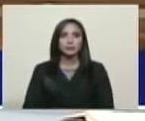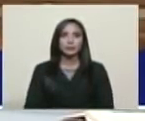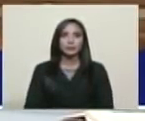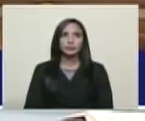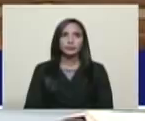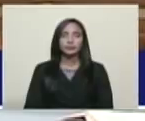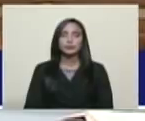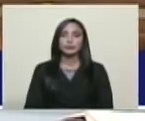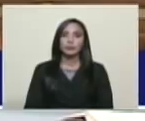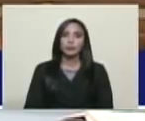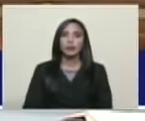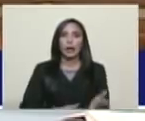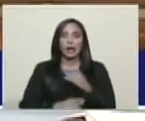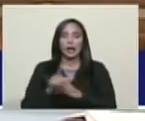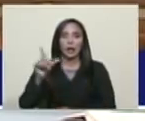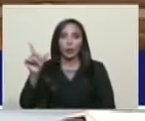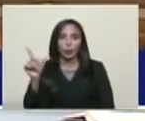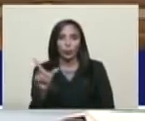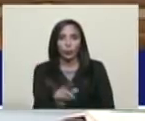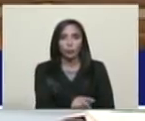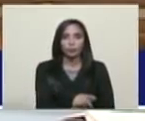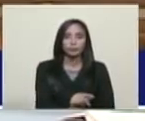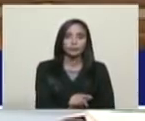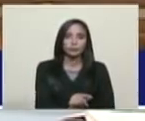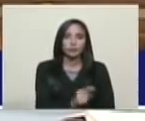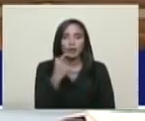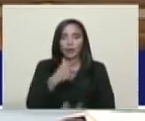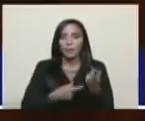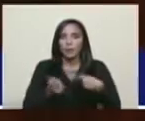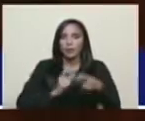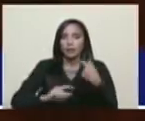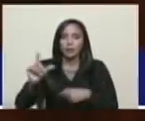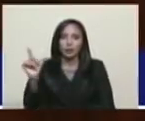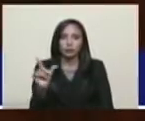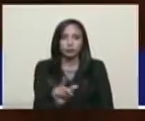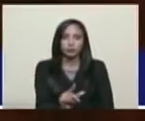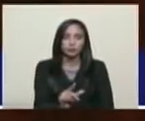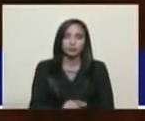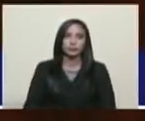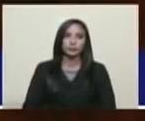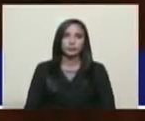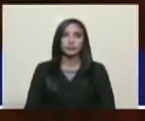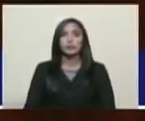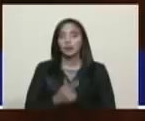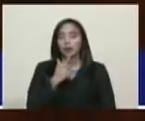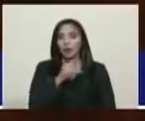y de crecientes importaciones. Quiere decirlo,